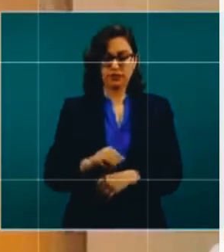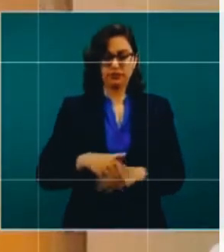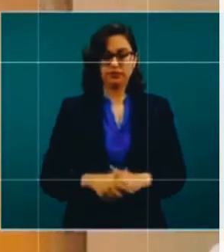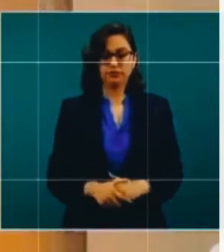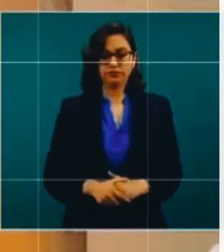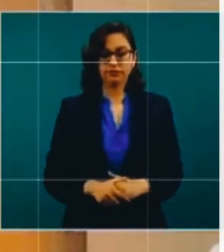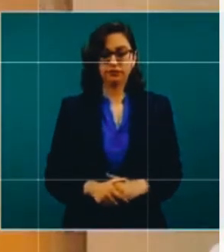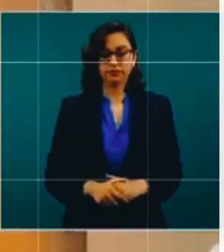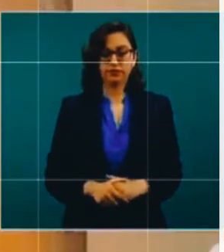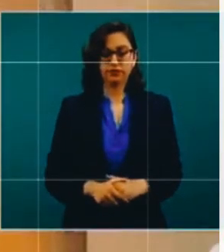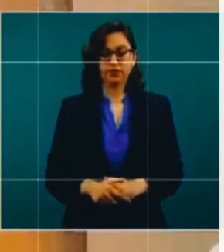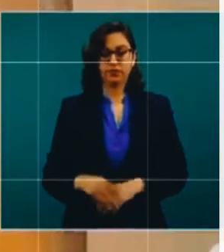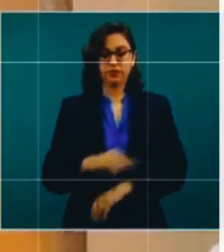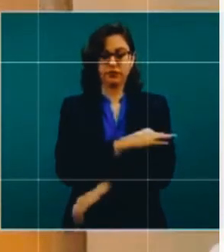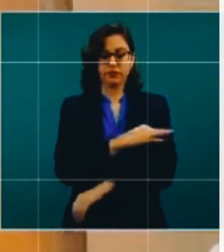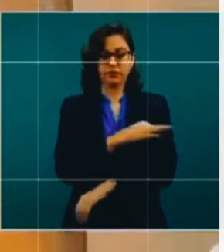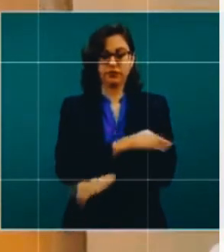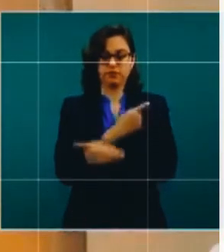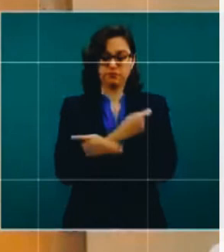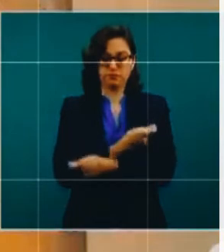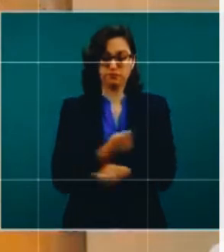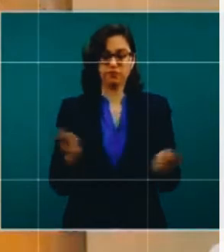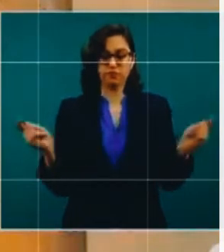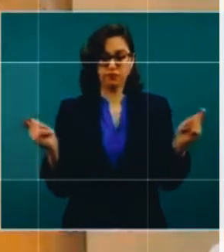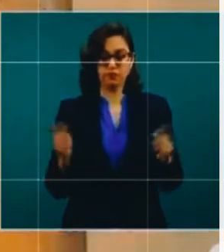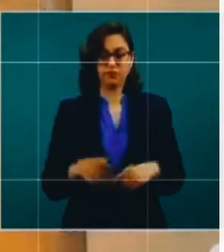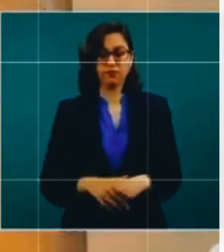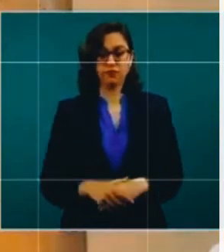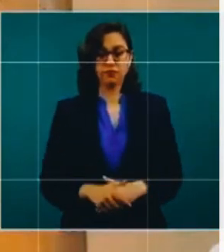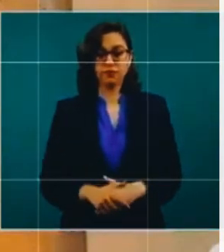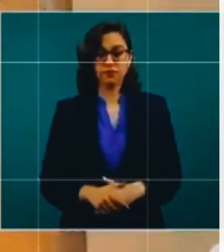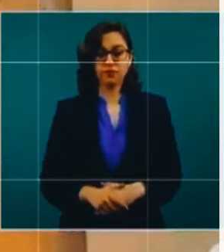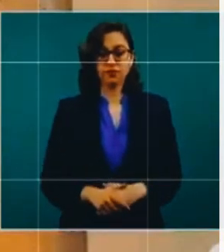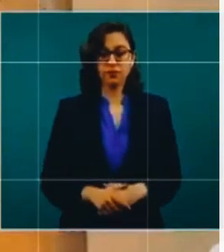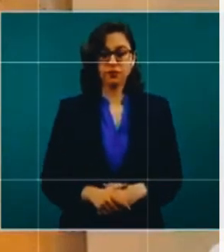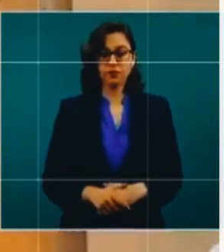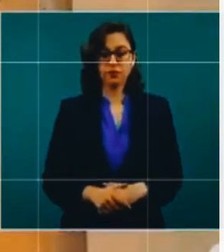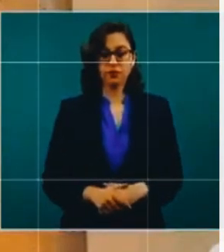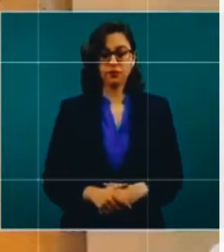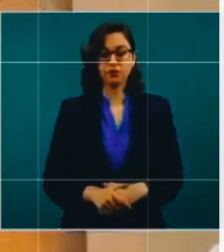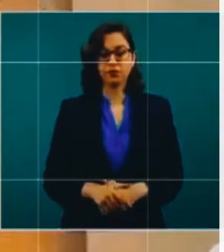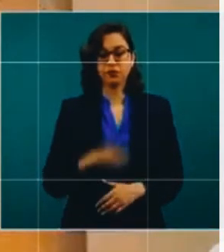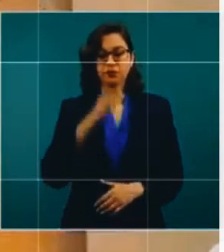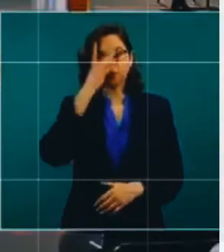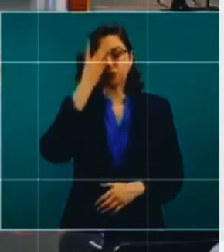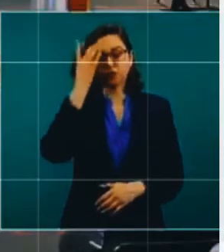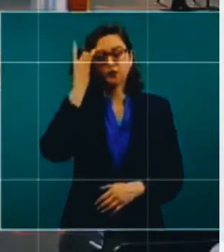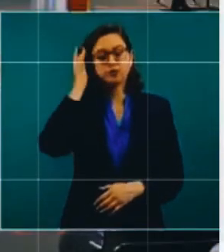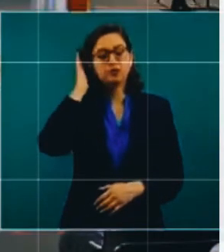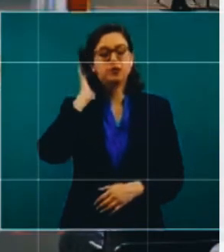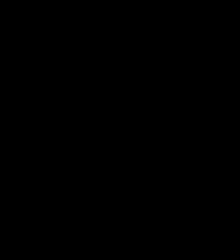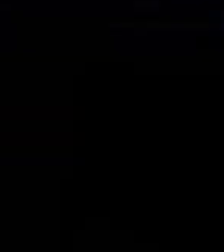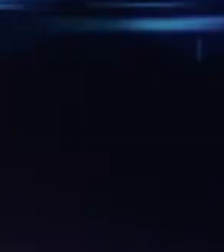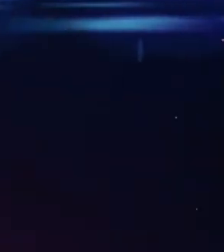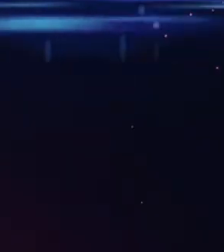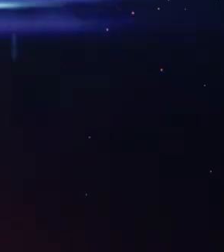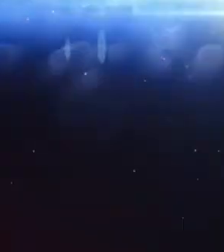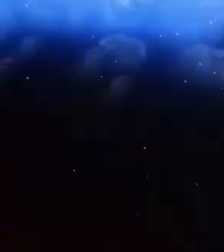esta distribución de lo que llegó el día lunes aquí a la Ciudad de México. Es todo.